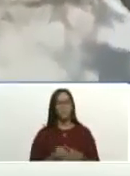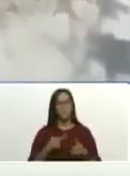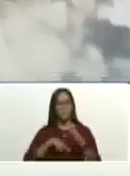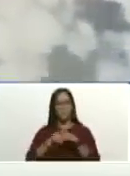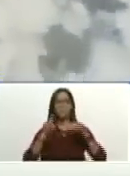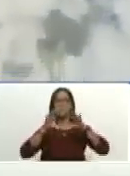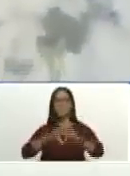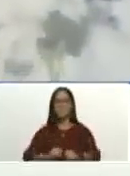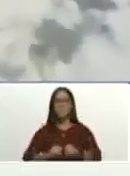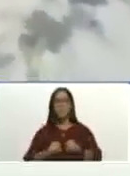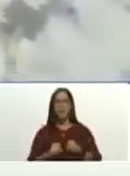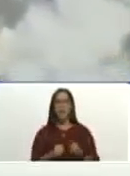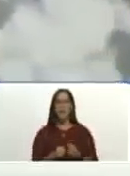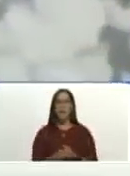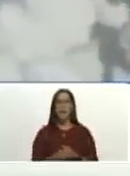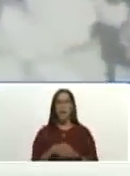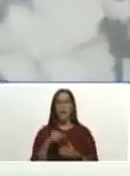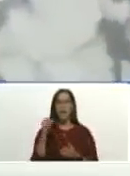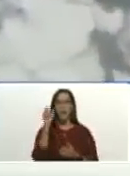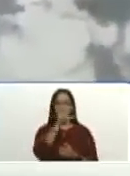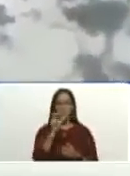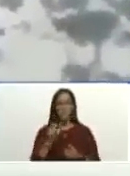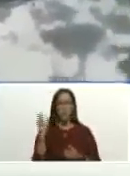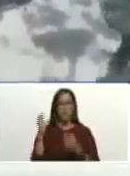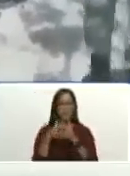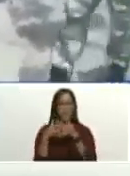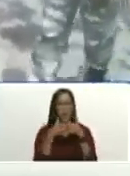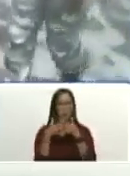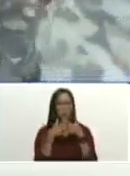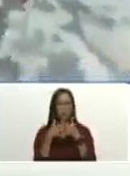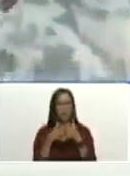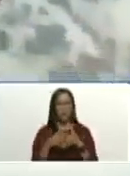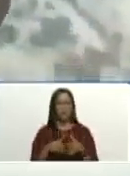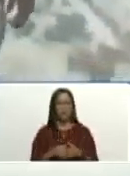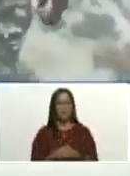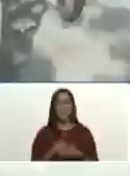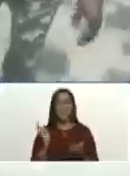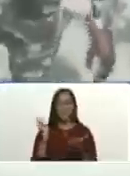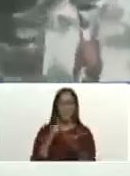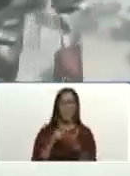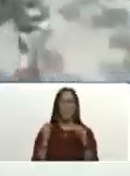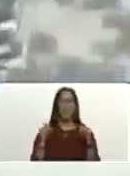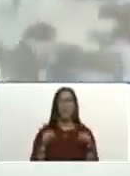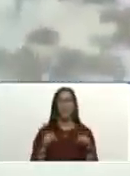capturar a los mercenarios gringos, a los mercenarios que venían.